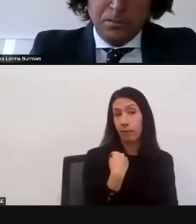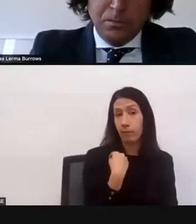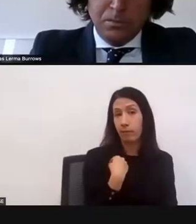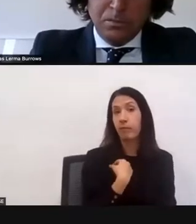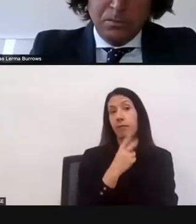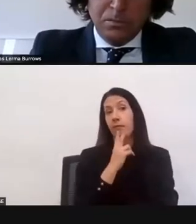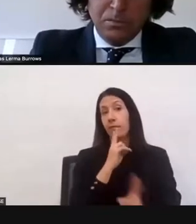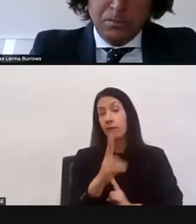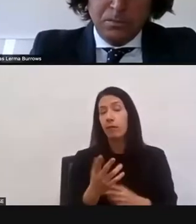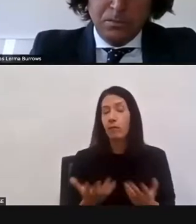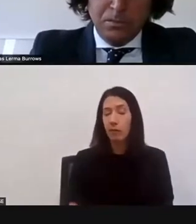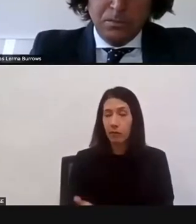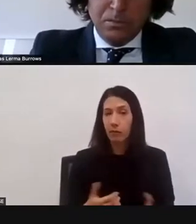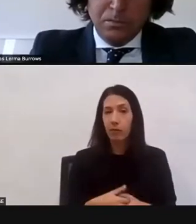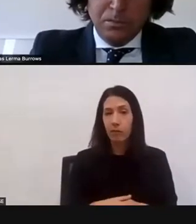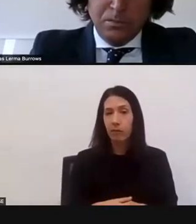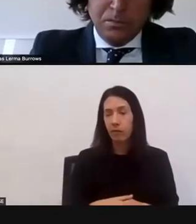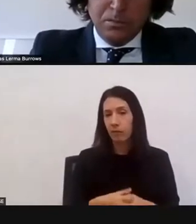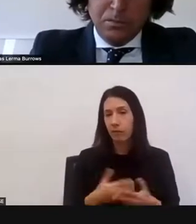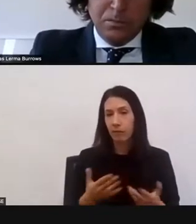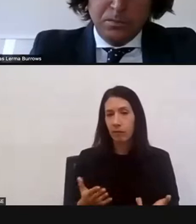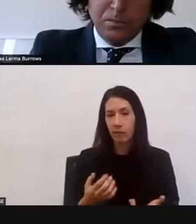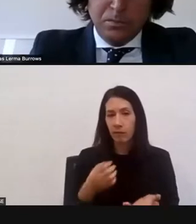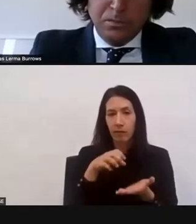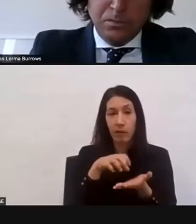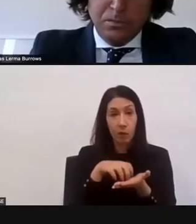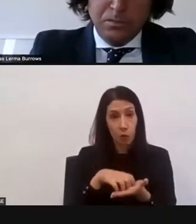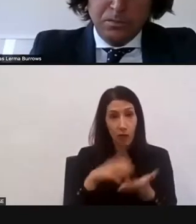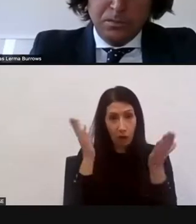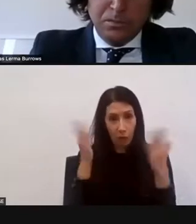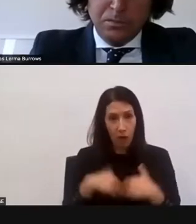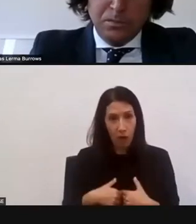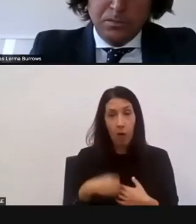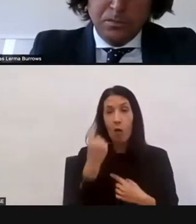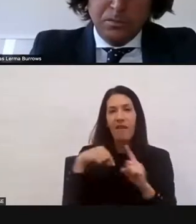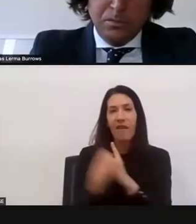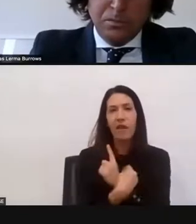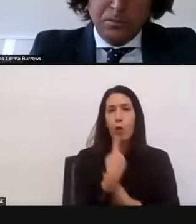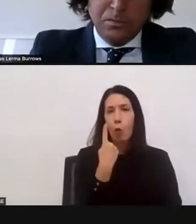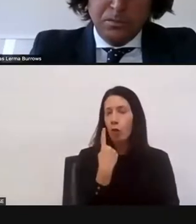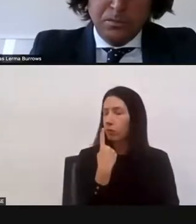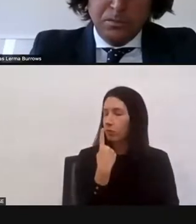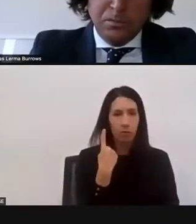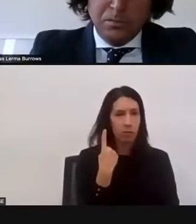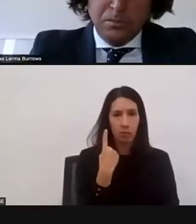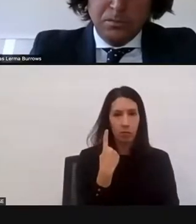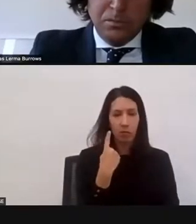Miguel Ángel, está claro que no hay un único factor, ¿no?, que pueda